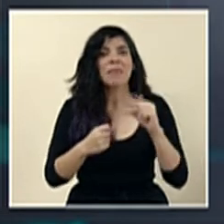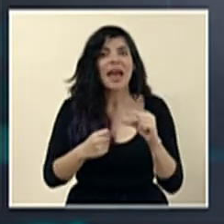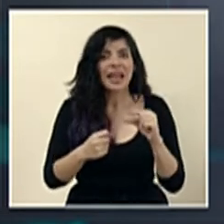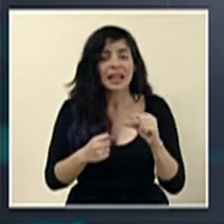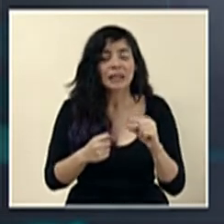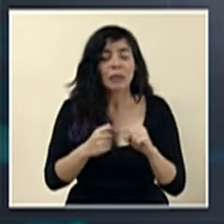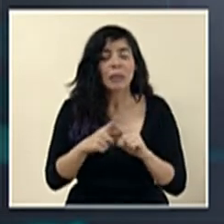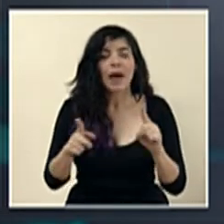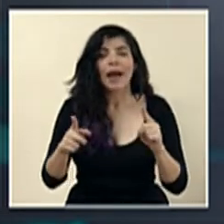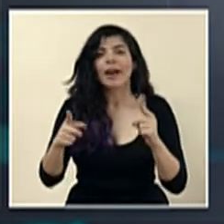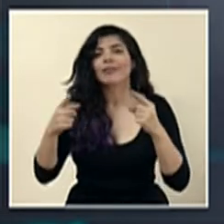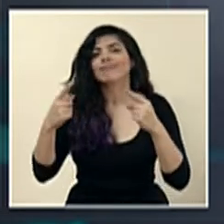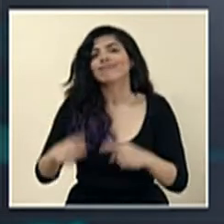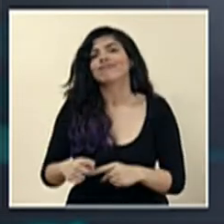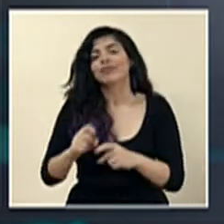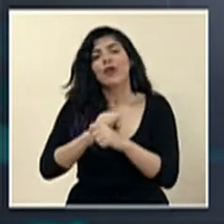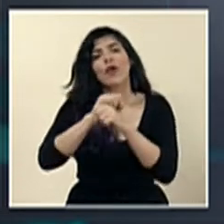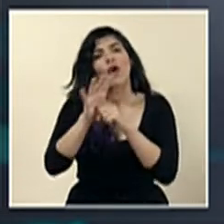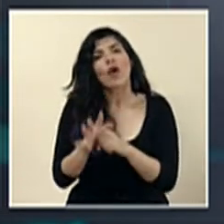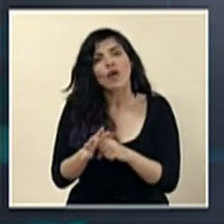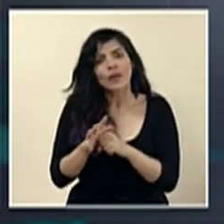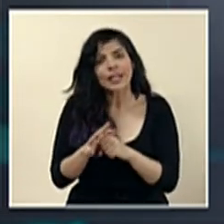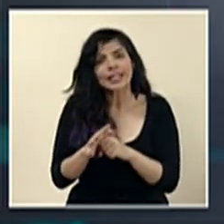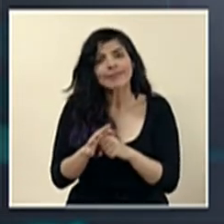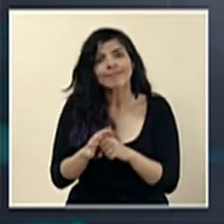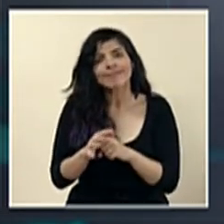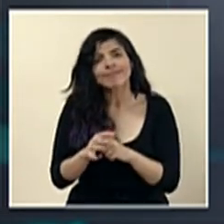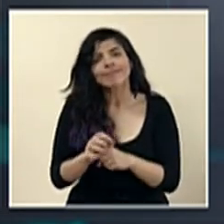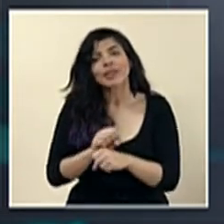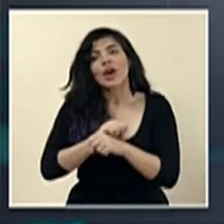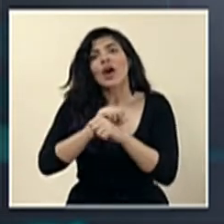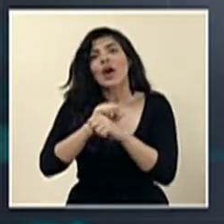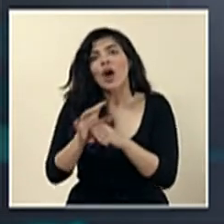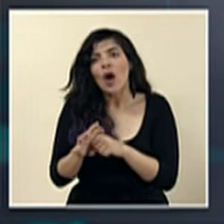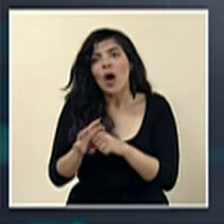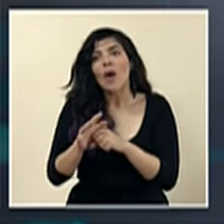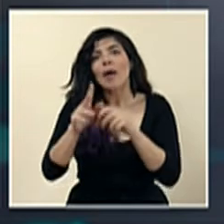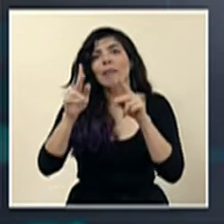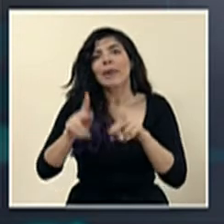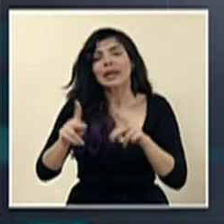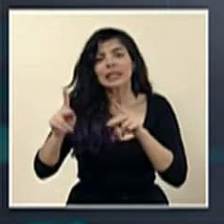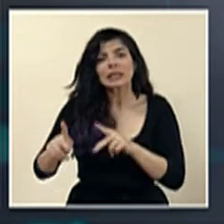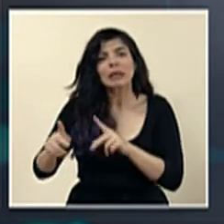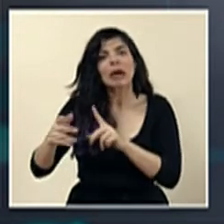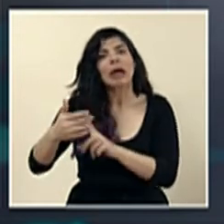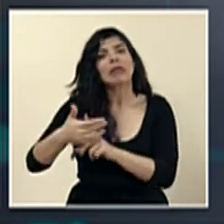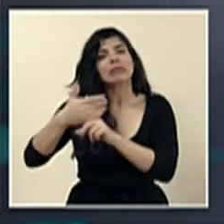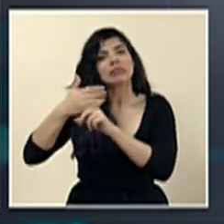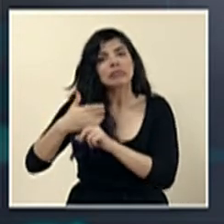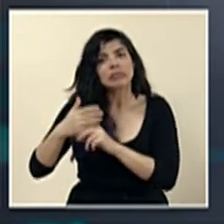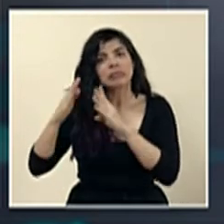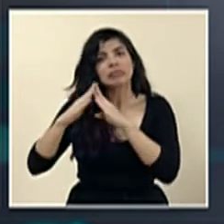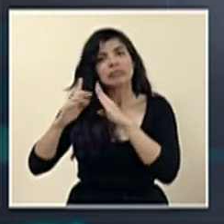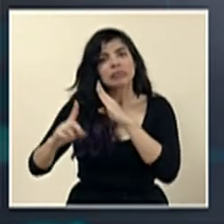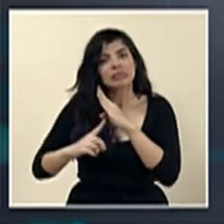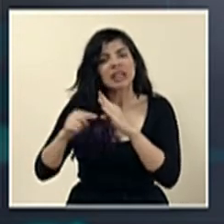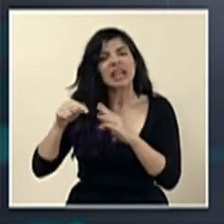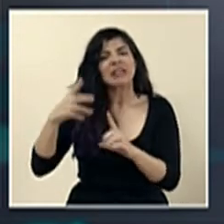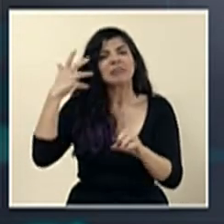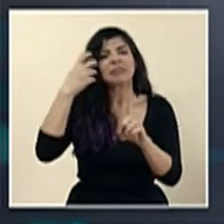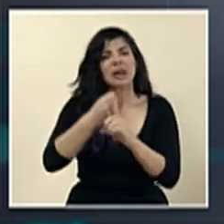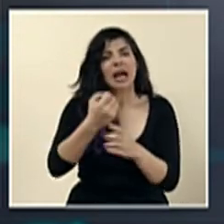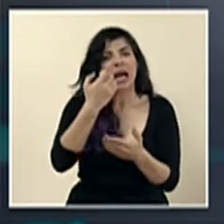viene el COVID, y el COVID, el aislamiento físico, obviamente afecta la economía y